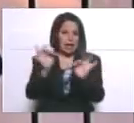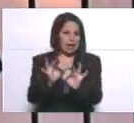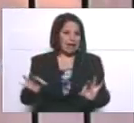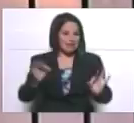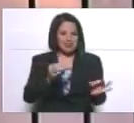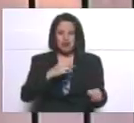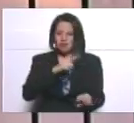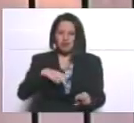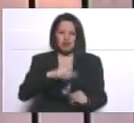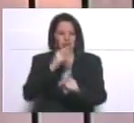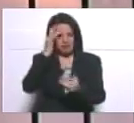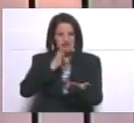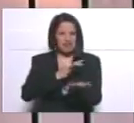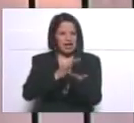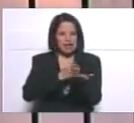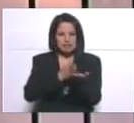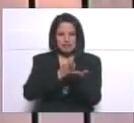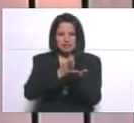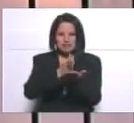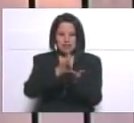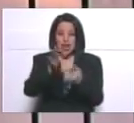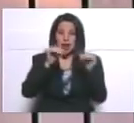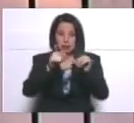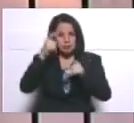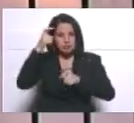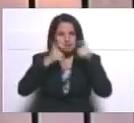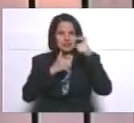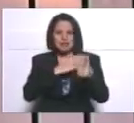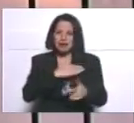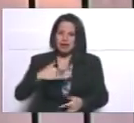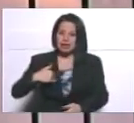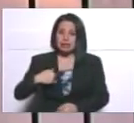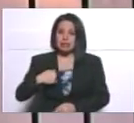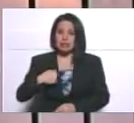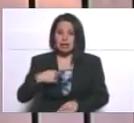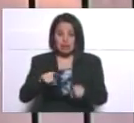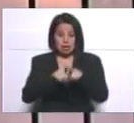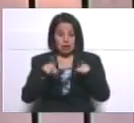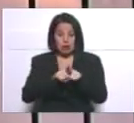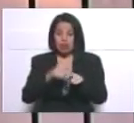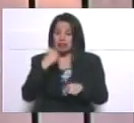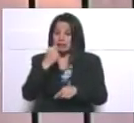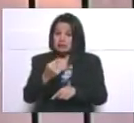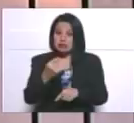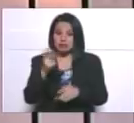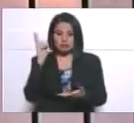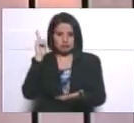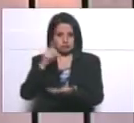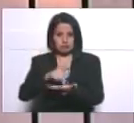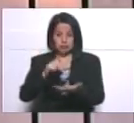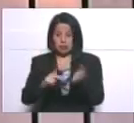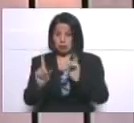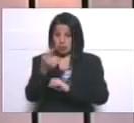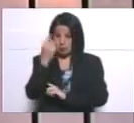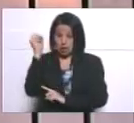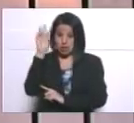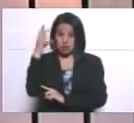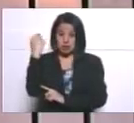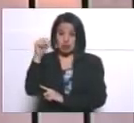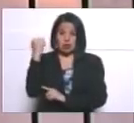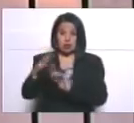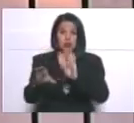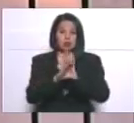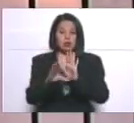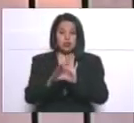video, un corto de la intervención de Chávez, de nuestro comandante eterno, en la primera sesión de la Asamblea